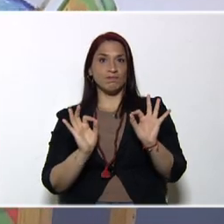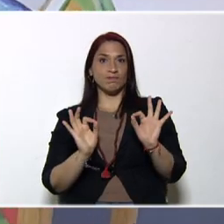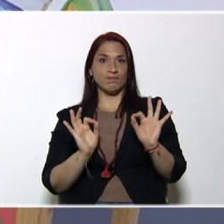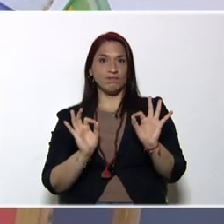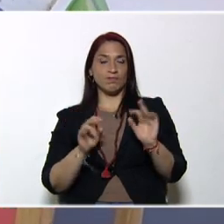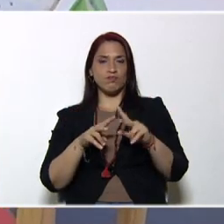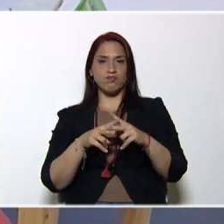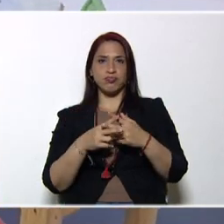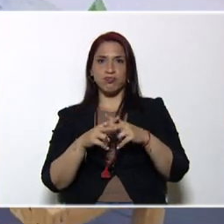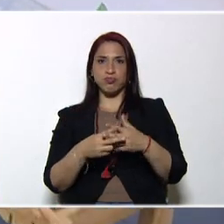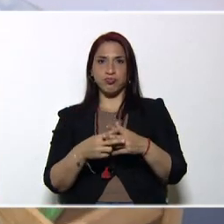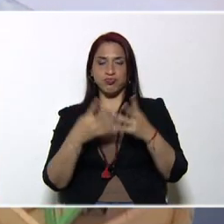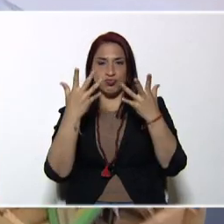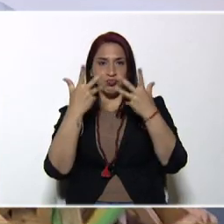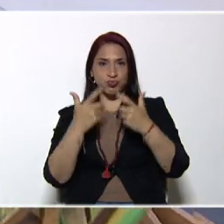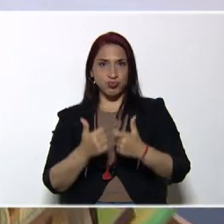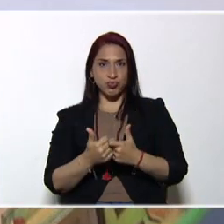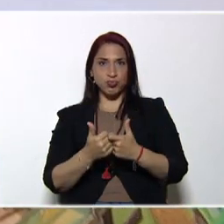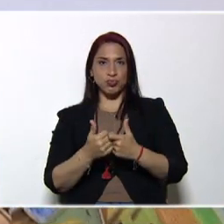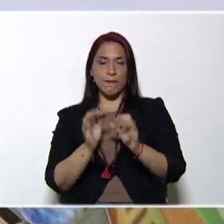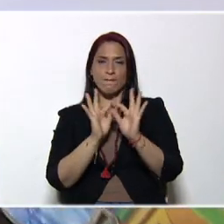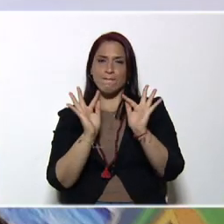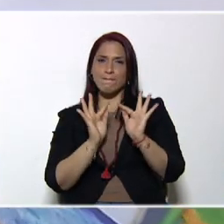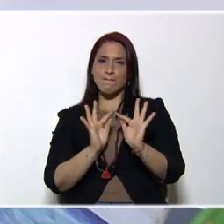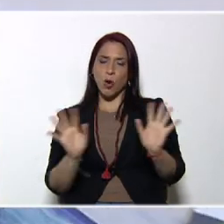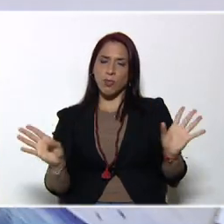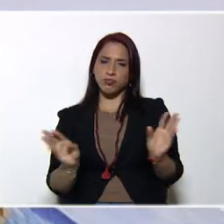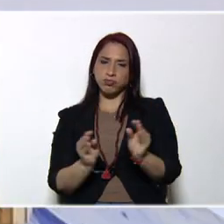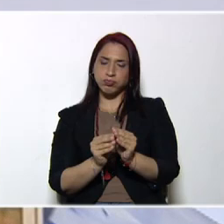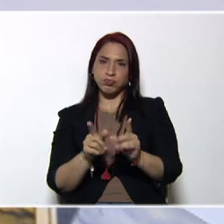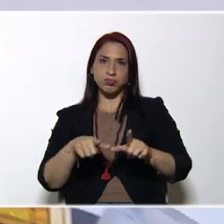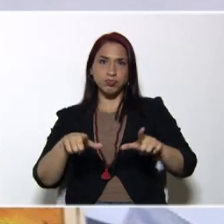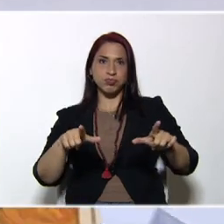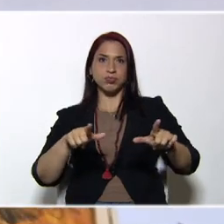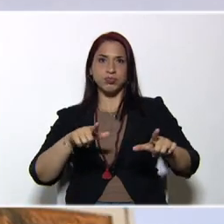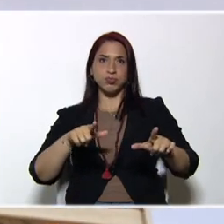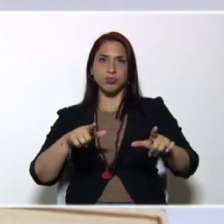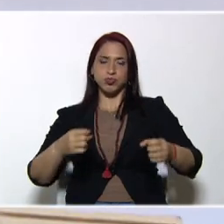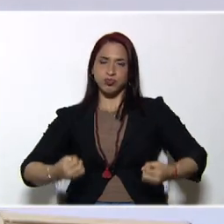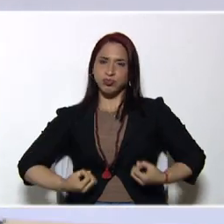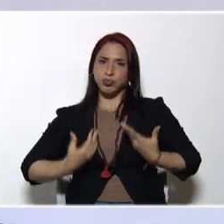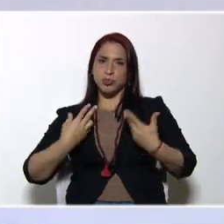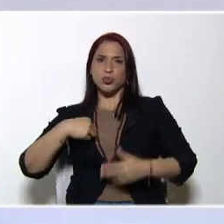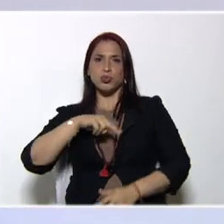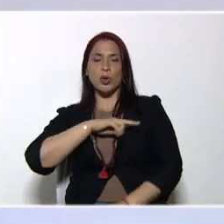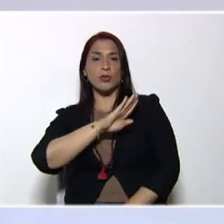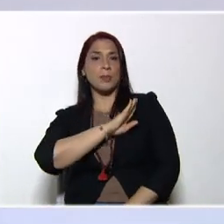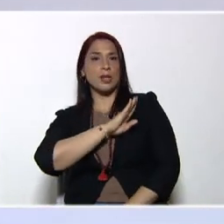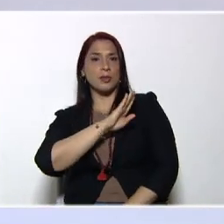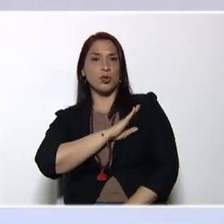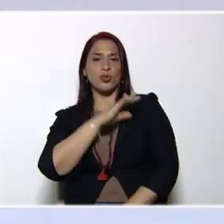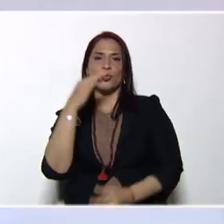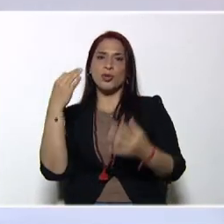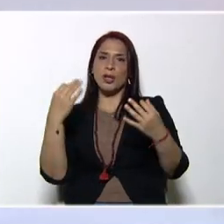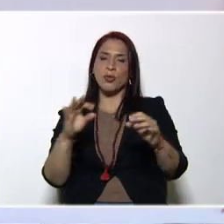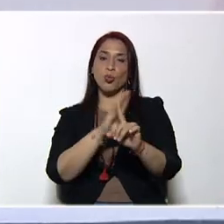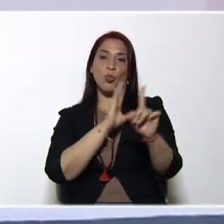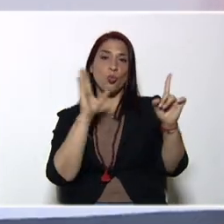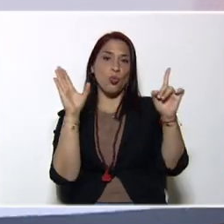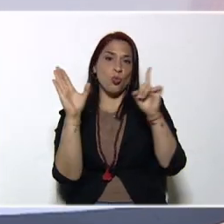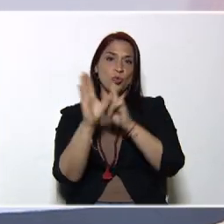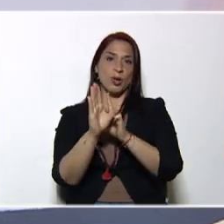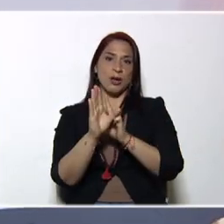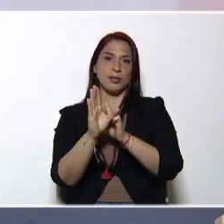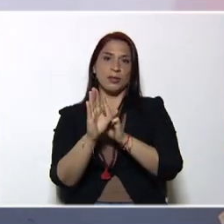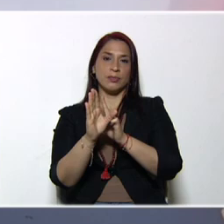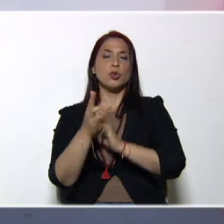en mecánica industrial. De esa manera este escenario se llenó de nuestros patrimonios naturales y culturales y